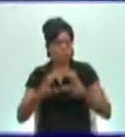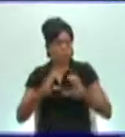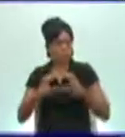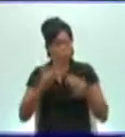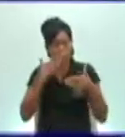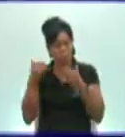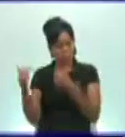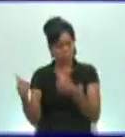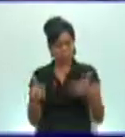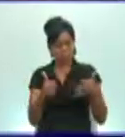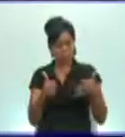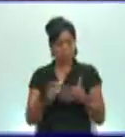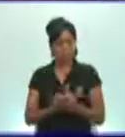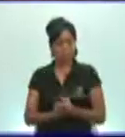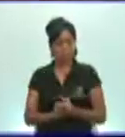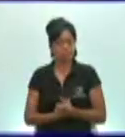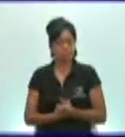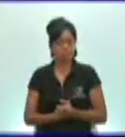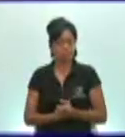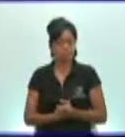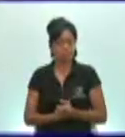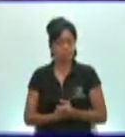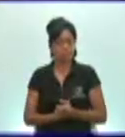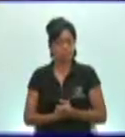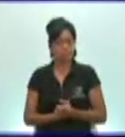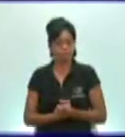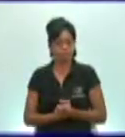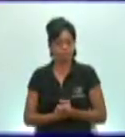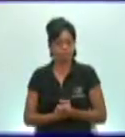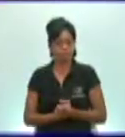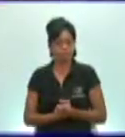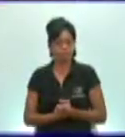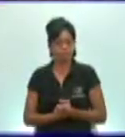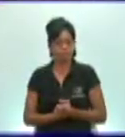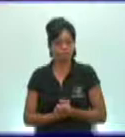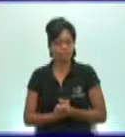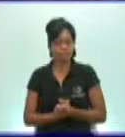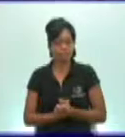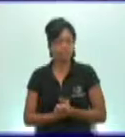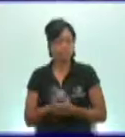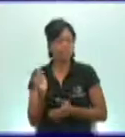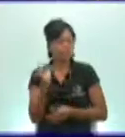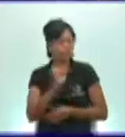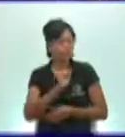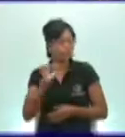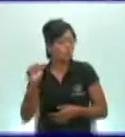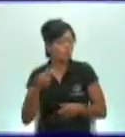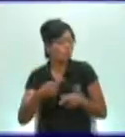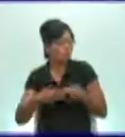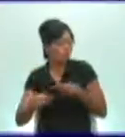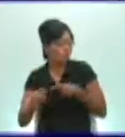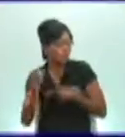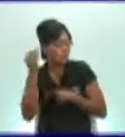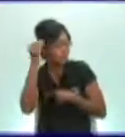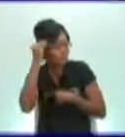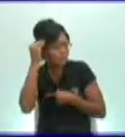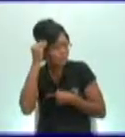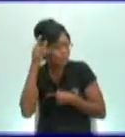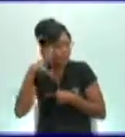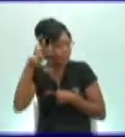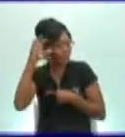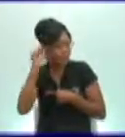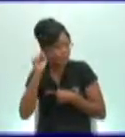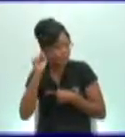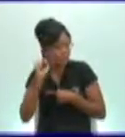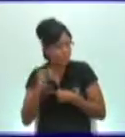y logremos que lleguemos al lugar donde queremos. Es decir, que